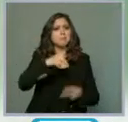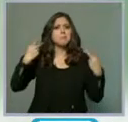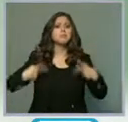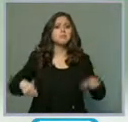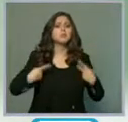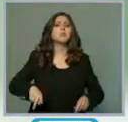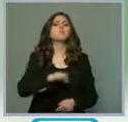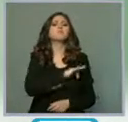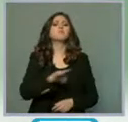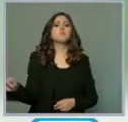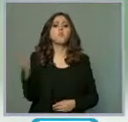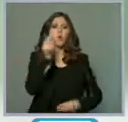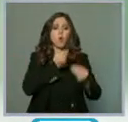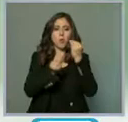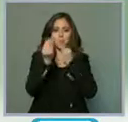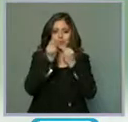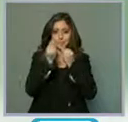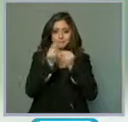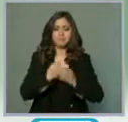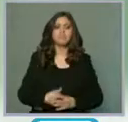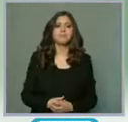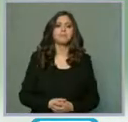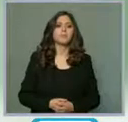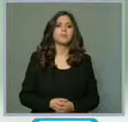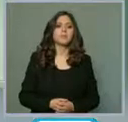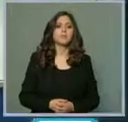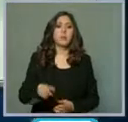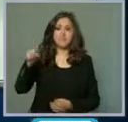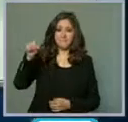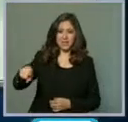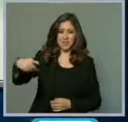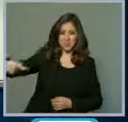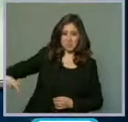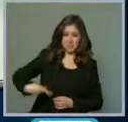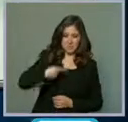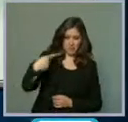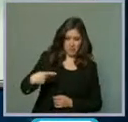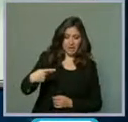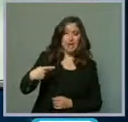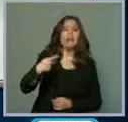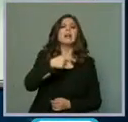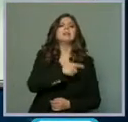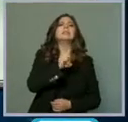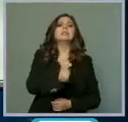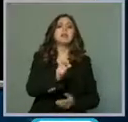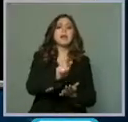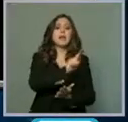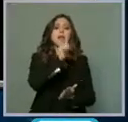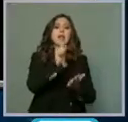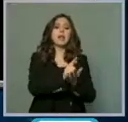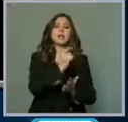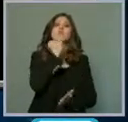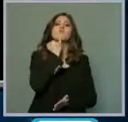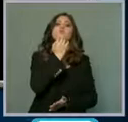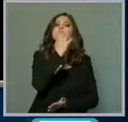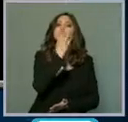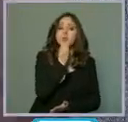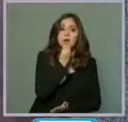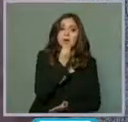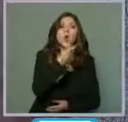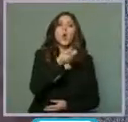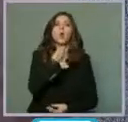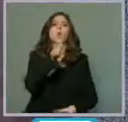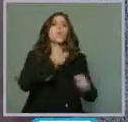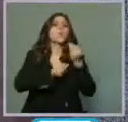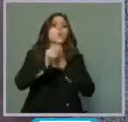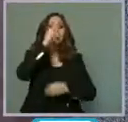comunidad judía. Contestando a tu pregunta, fíjate que la ley judía establece que los alimentos que no se pueden comer, por ejemplo,